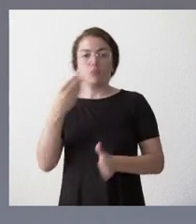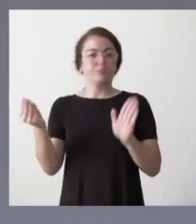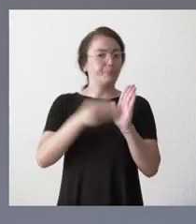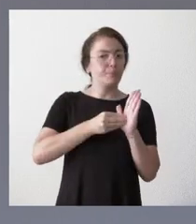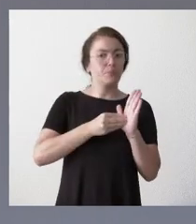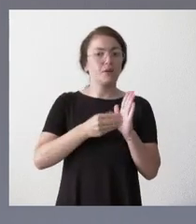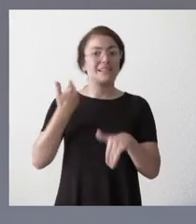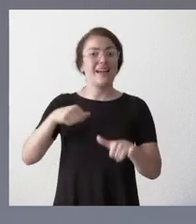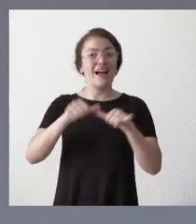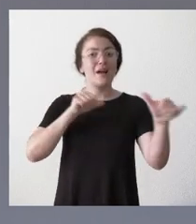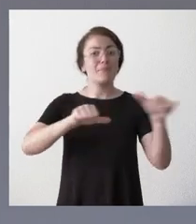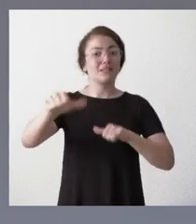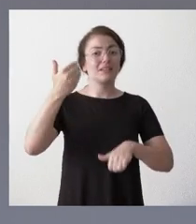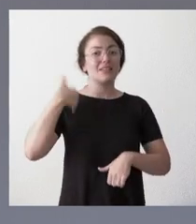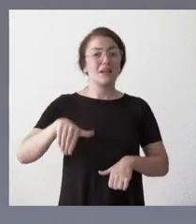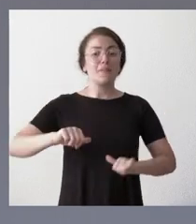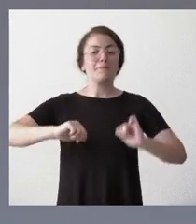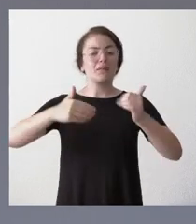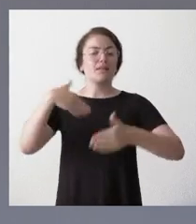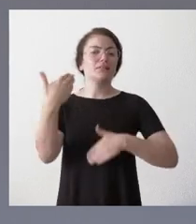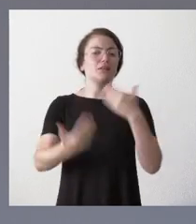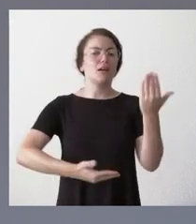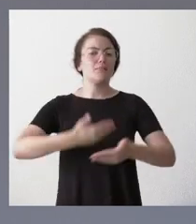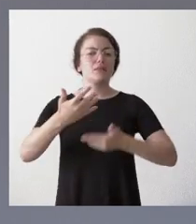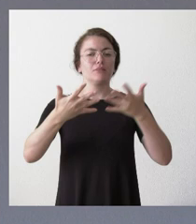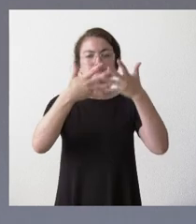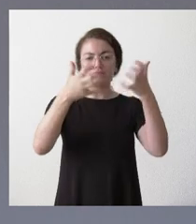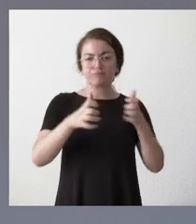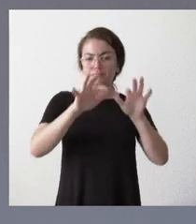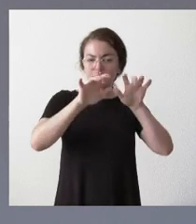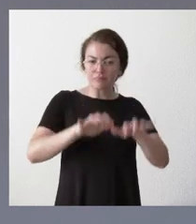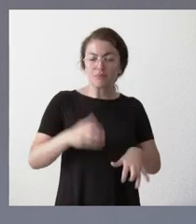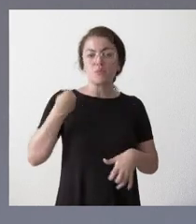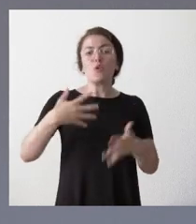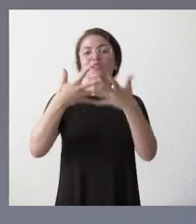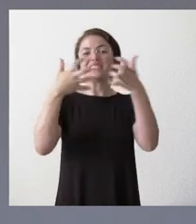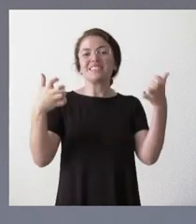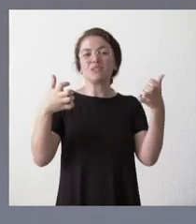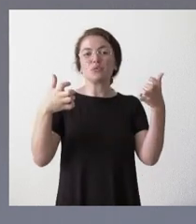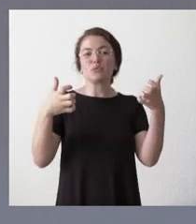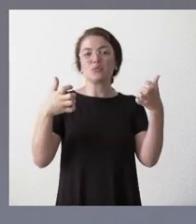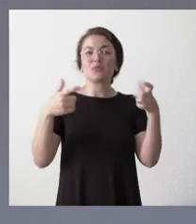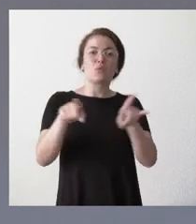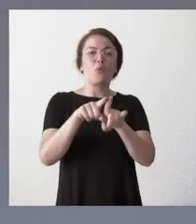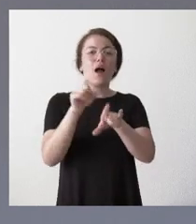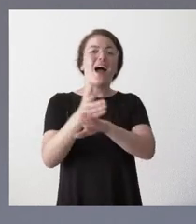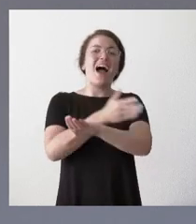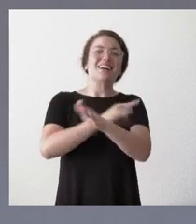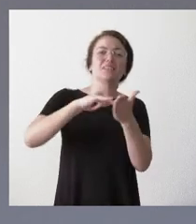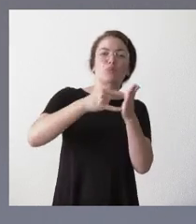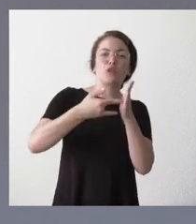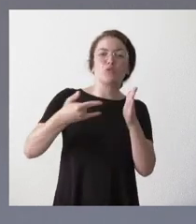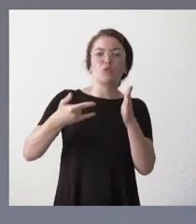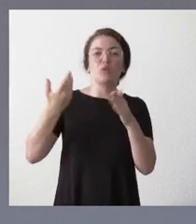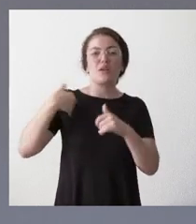ahí se comenzará a tramitar, se comenzará a redactar lo que es el texto de la ley y el anteproyecto que continuará su